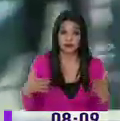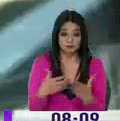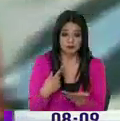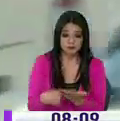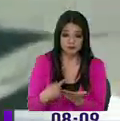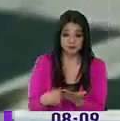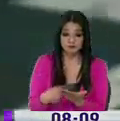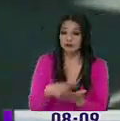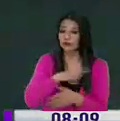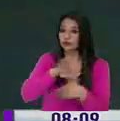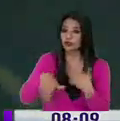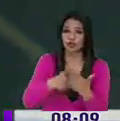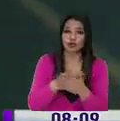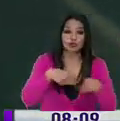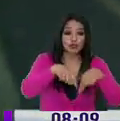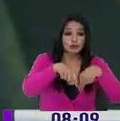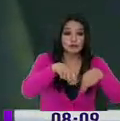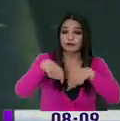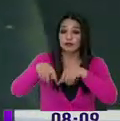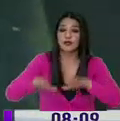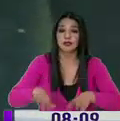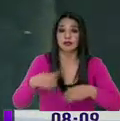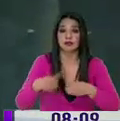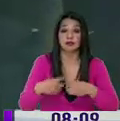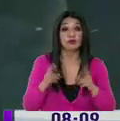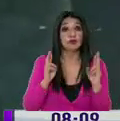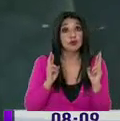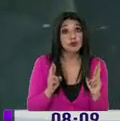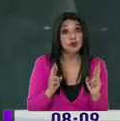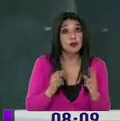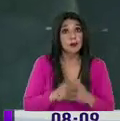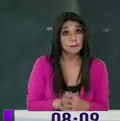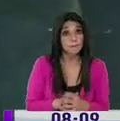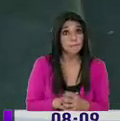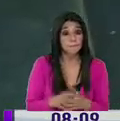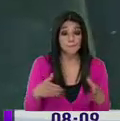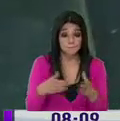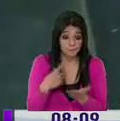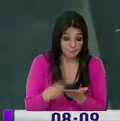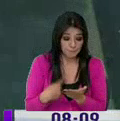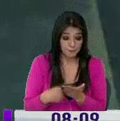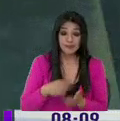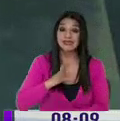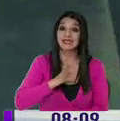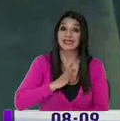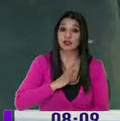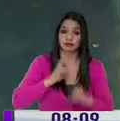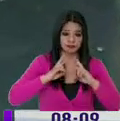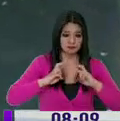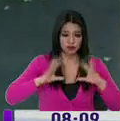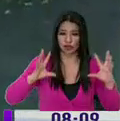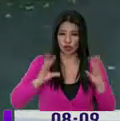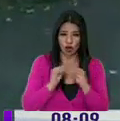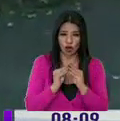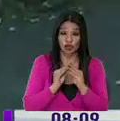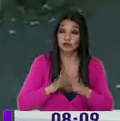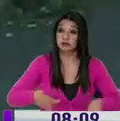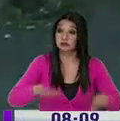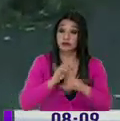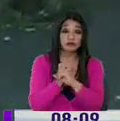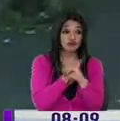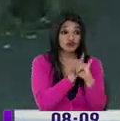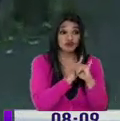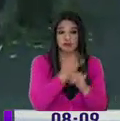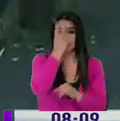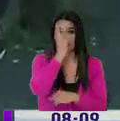estamos analizando todos los contraflujos que hay y esperemos que después de los análisis técnicos que se haga por cada una de estas entidades, se